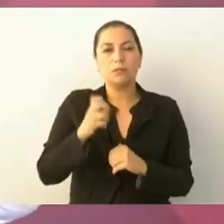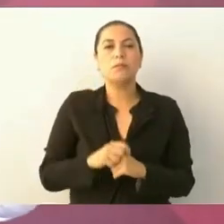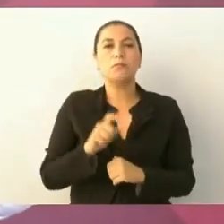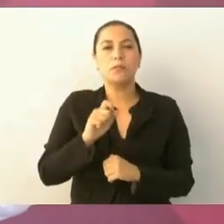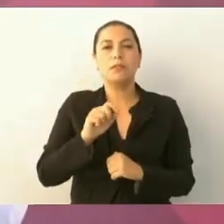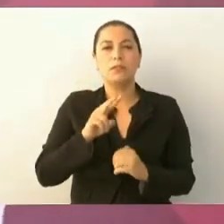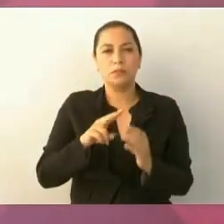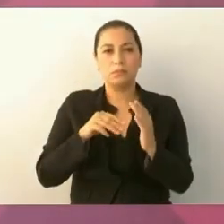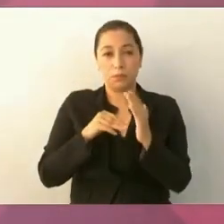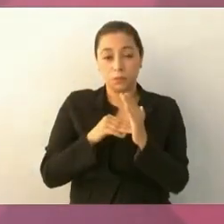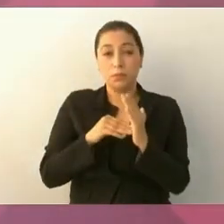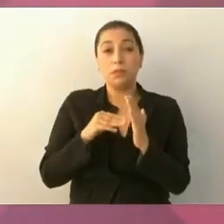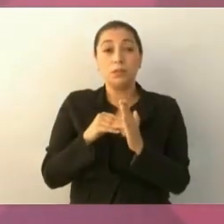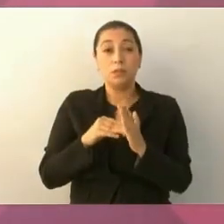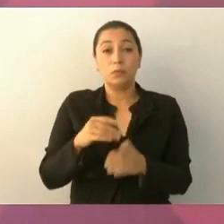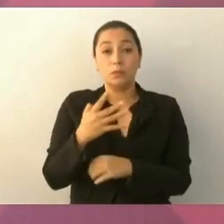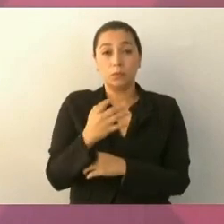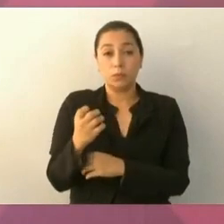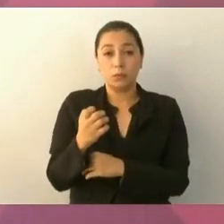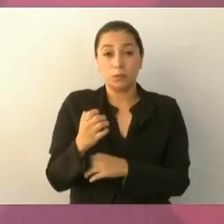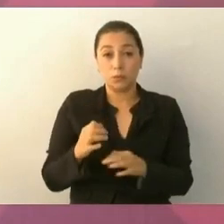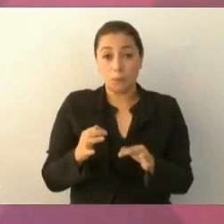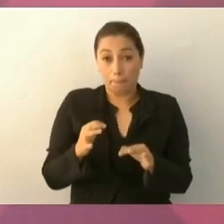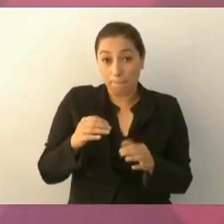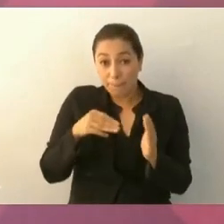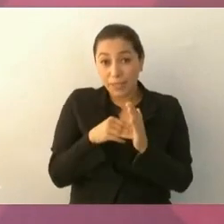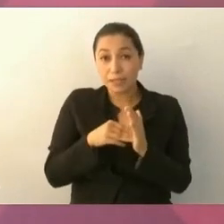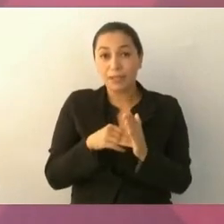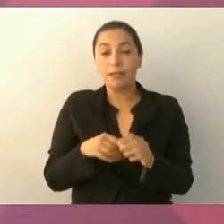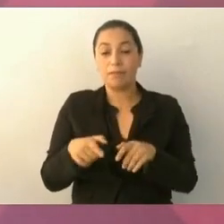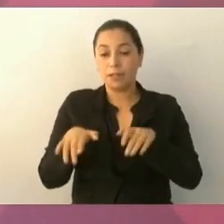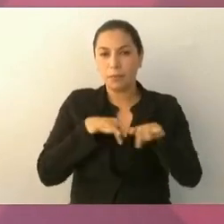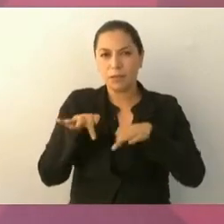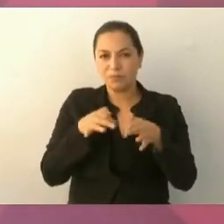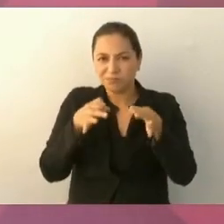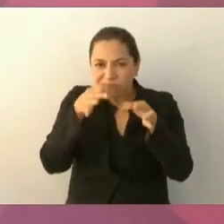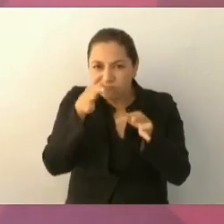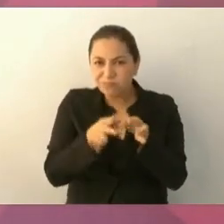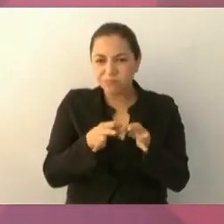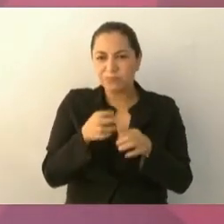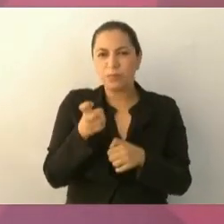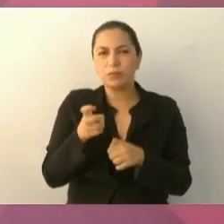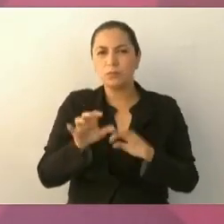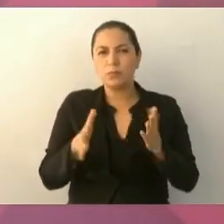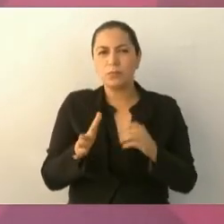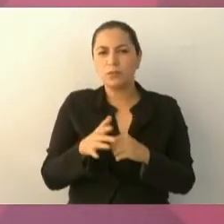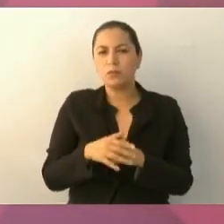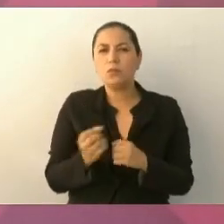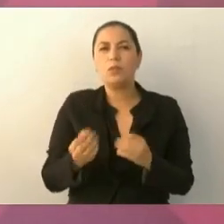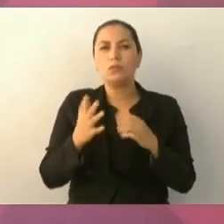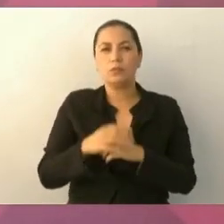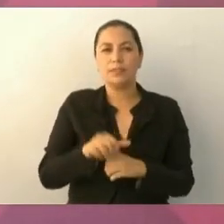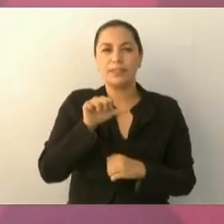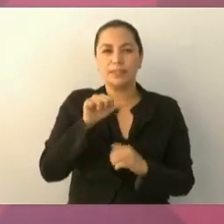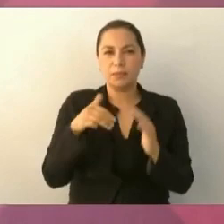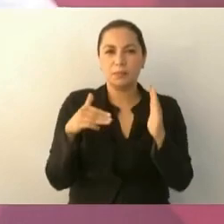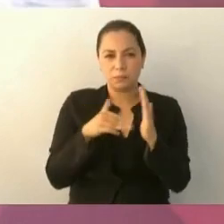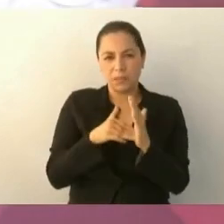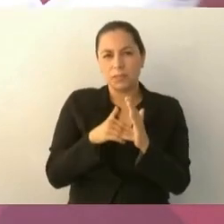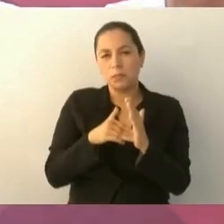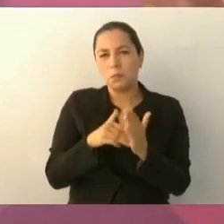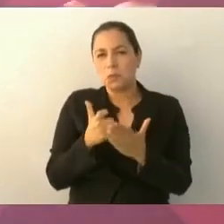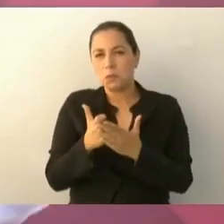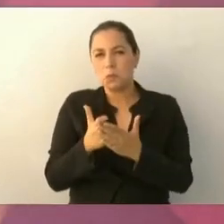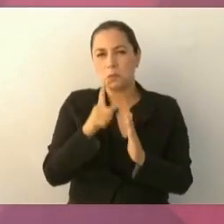22.400.000 empleos formales, promedio 16.000 pesos mensuales,